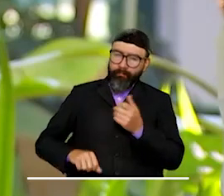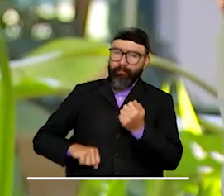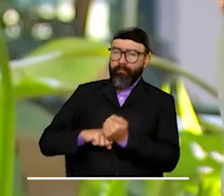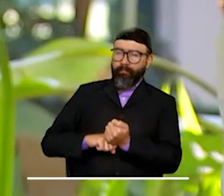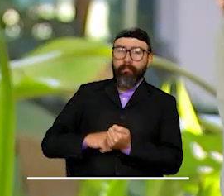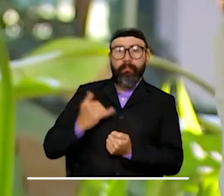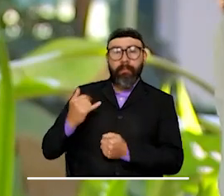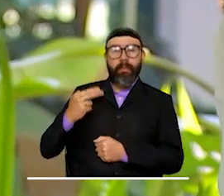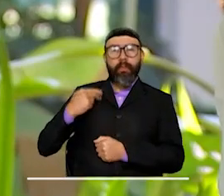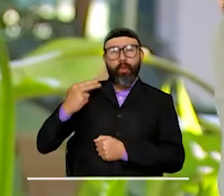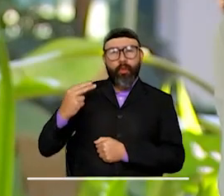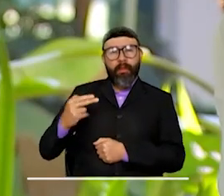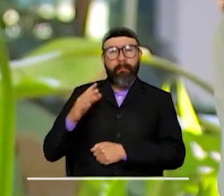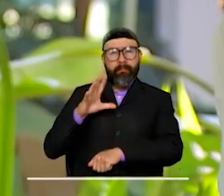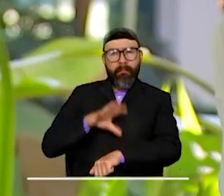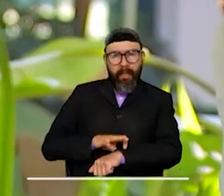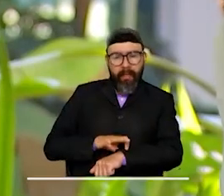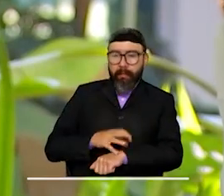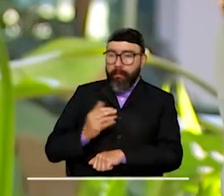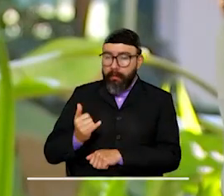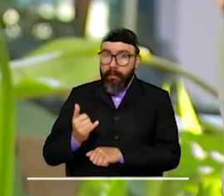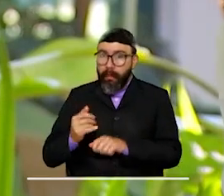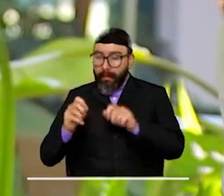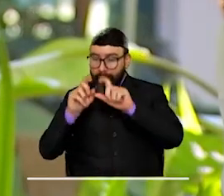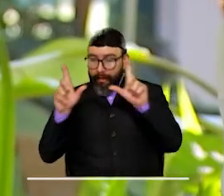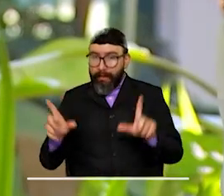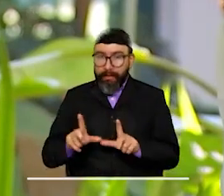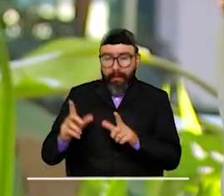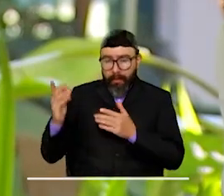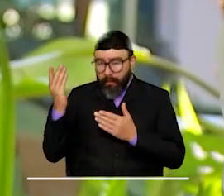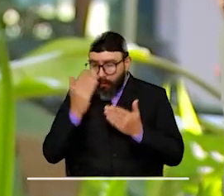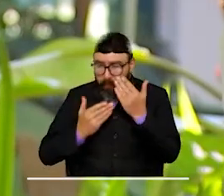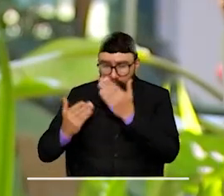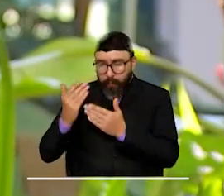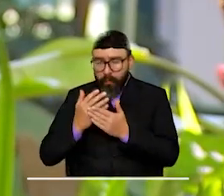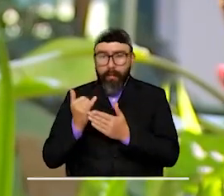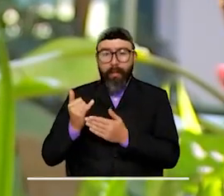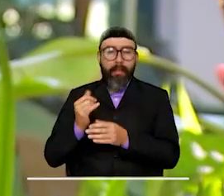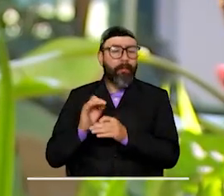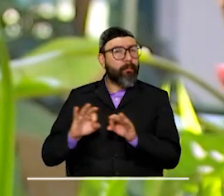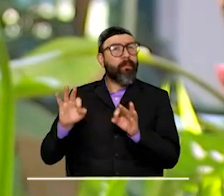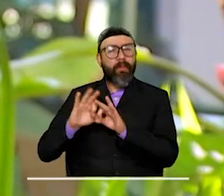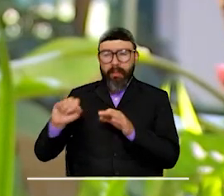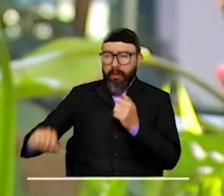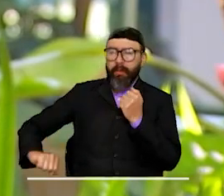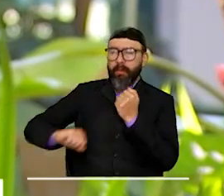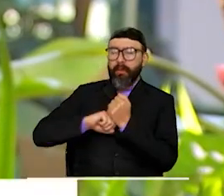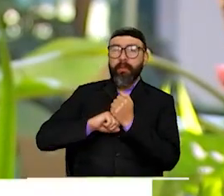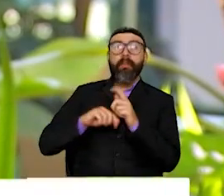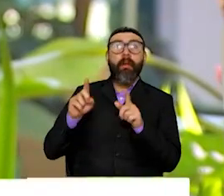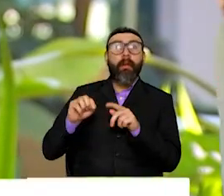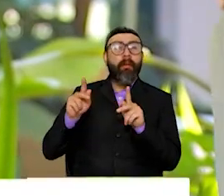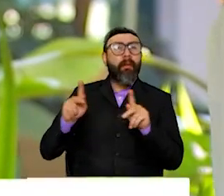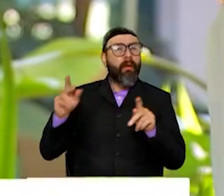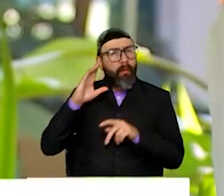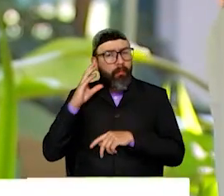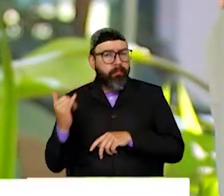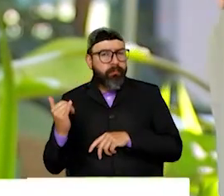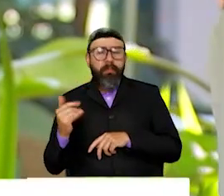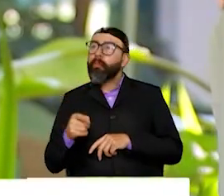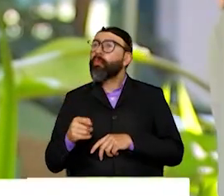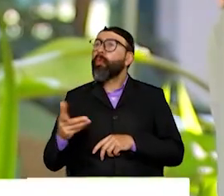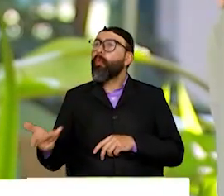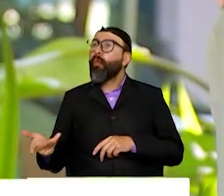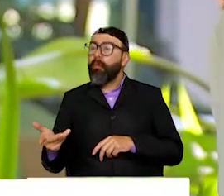historia clínica, de los exámenes diagnósticos y también de escuchar mucho al paciente y de saber cuál podría ser